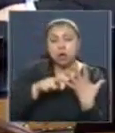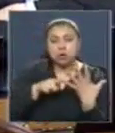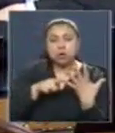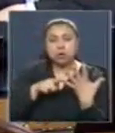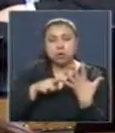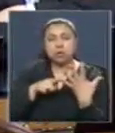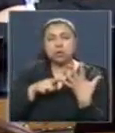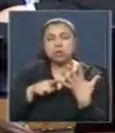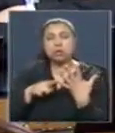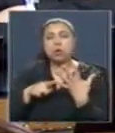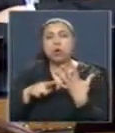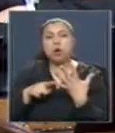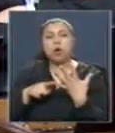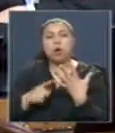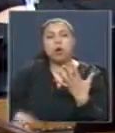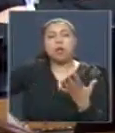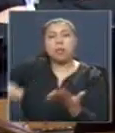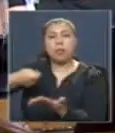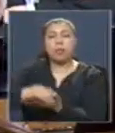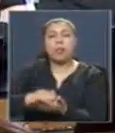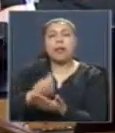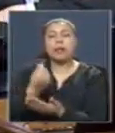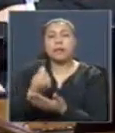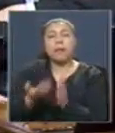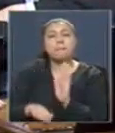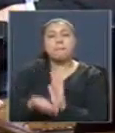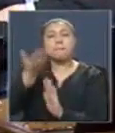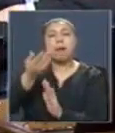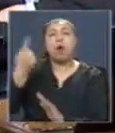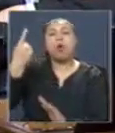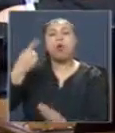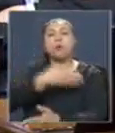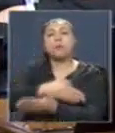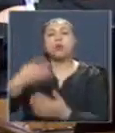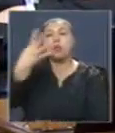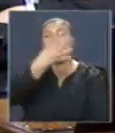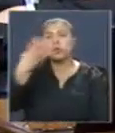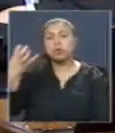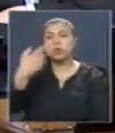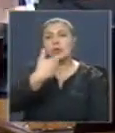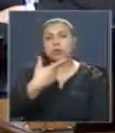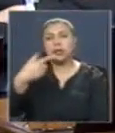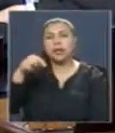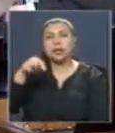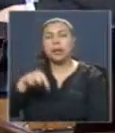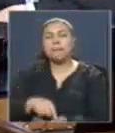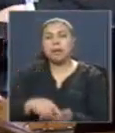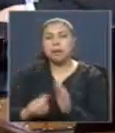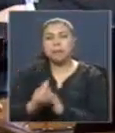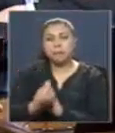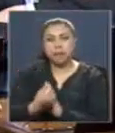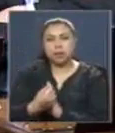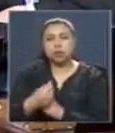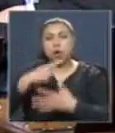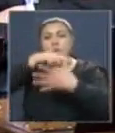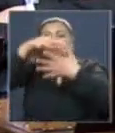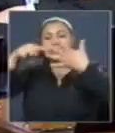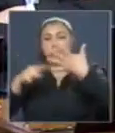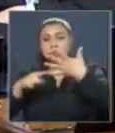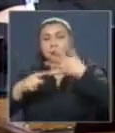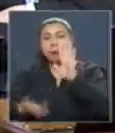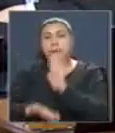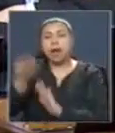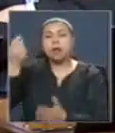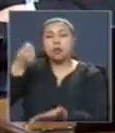ingresos que tienen rentas desde 1.470.000 pesos, los 5 tramos más altos del